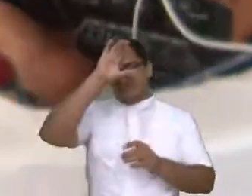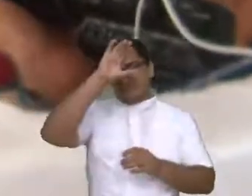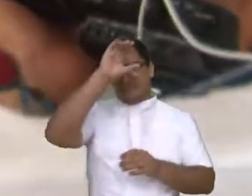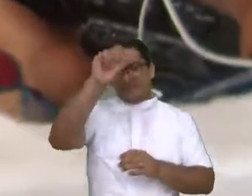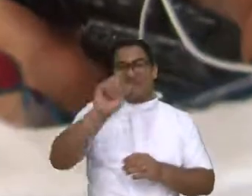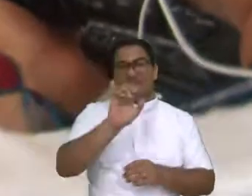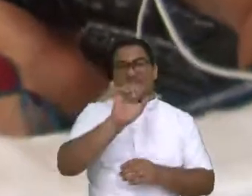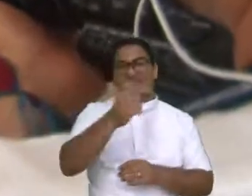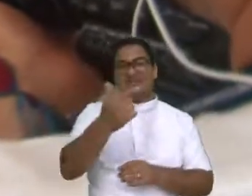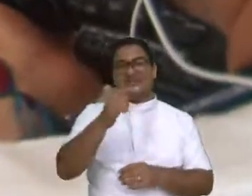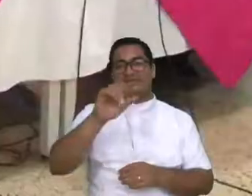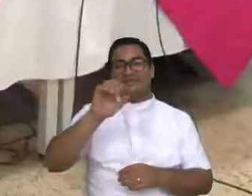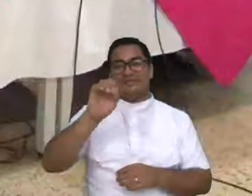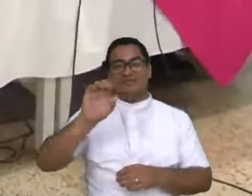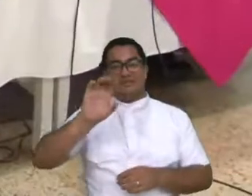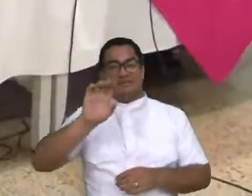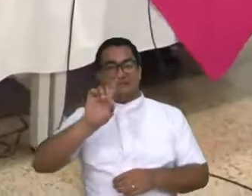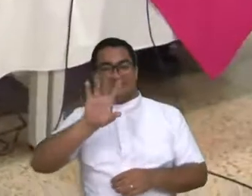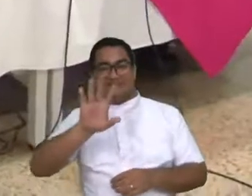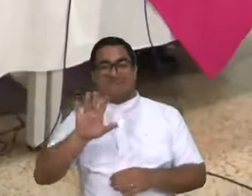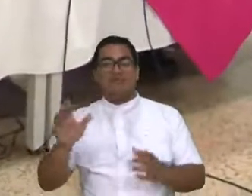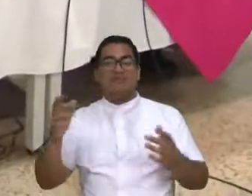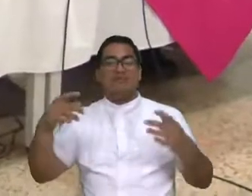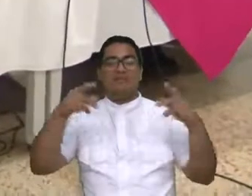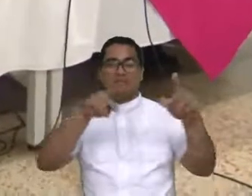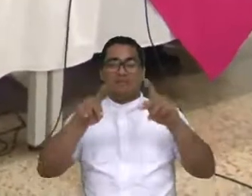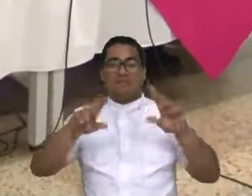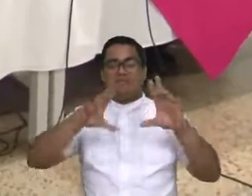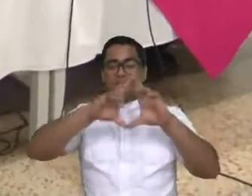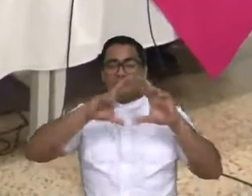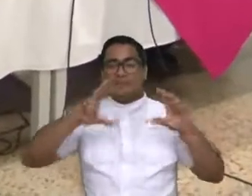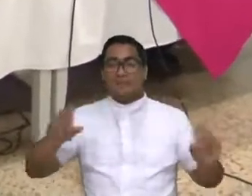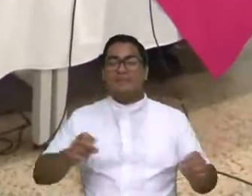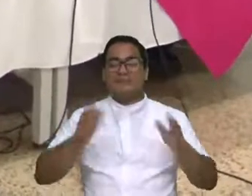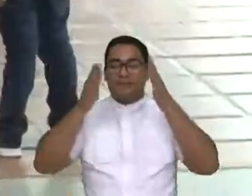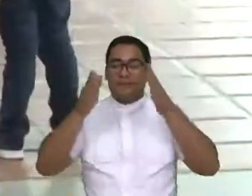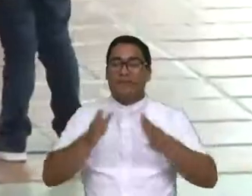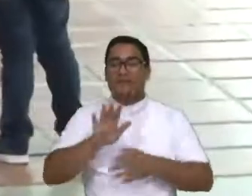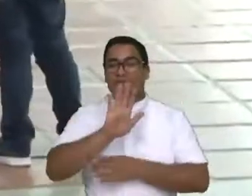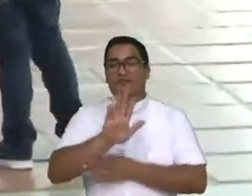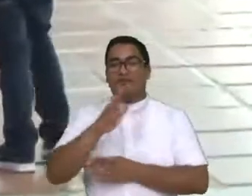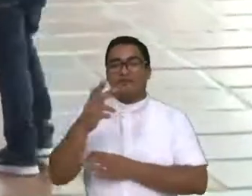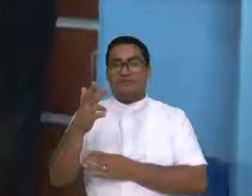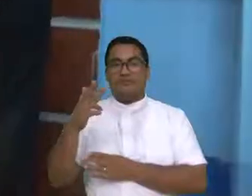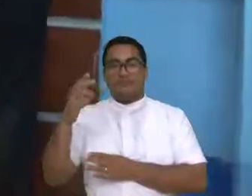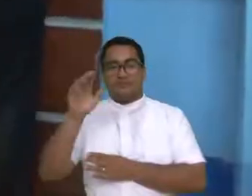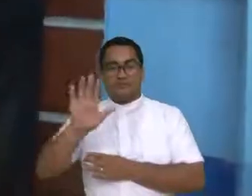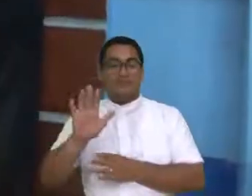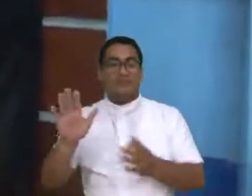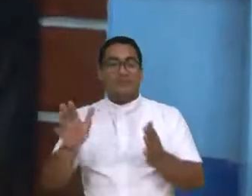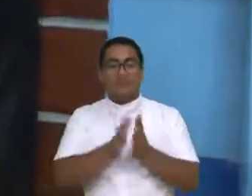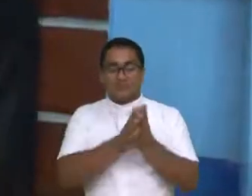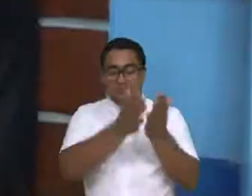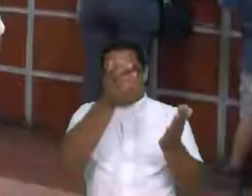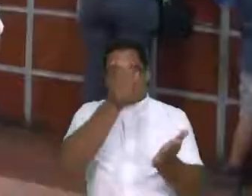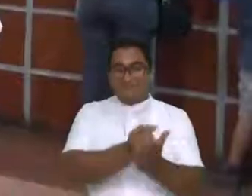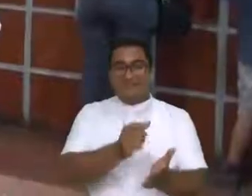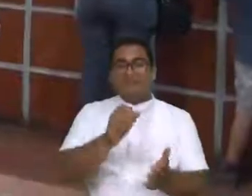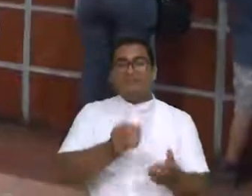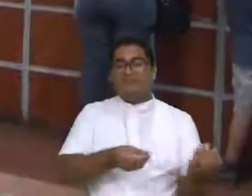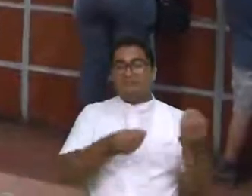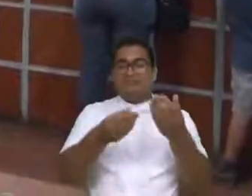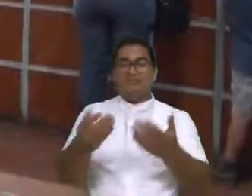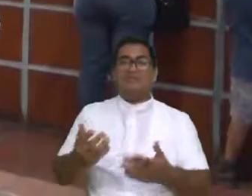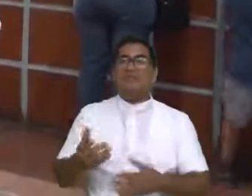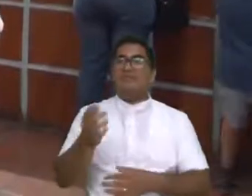715 verificaciones de ciudadanos nicaragüenses atendidos y facilitó la entrega de 585 pasaportes, los cuales fueron enviados